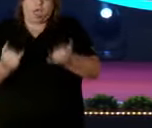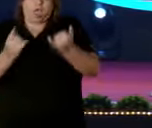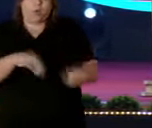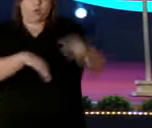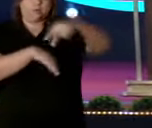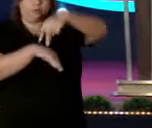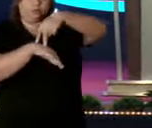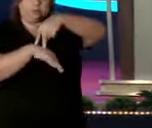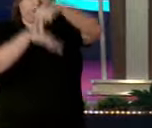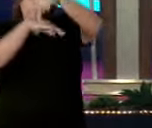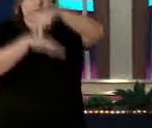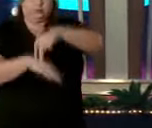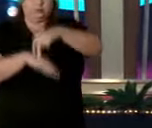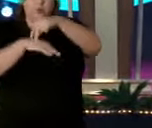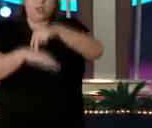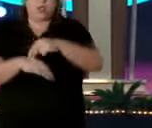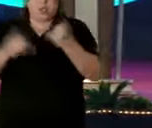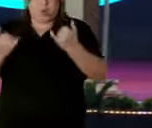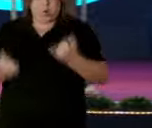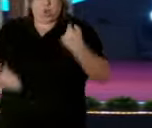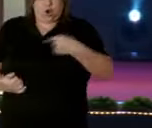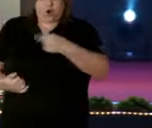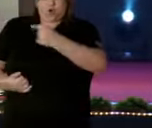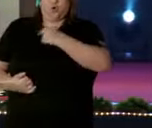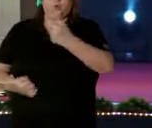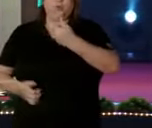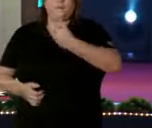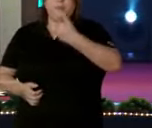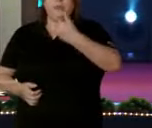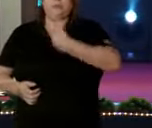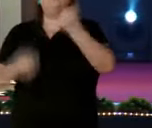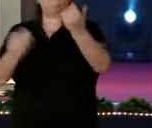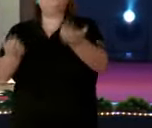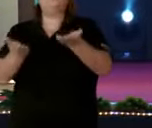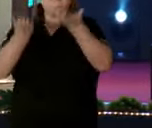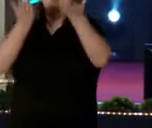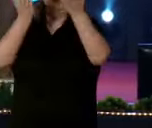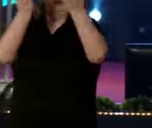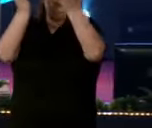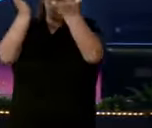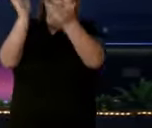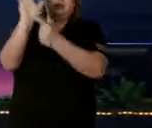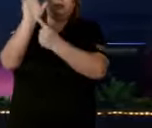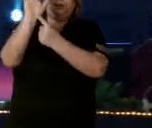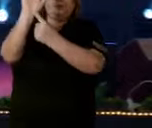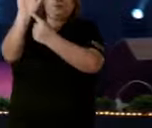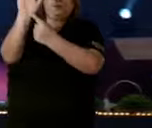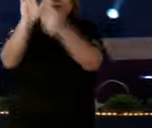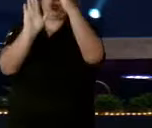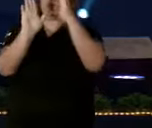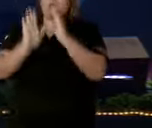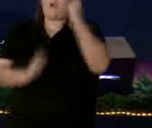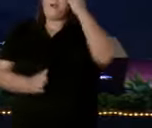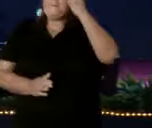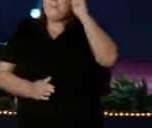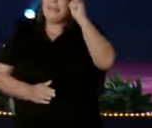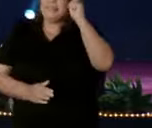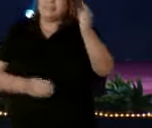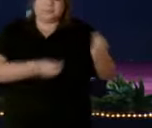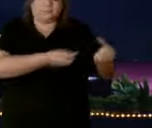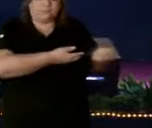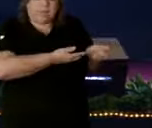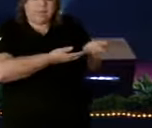orar y vamos a presentarnos nosotros a Dios para traer nuestra ofrenda, nuestro diezmo, conforme